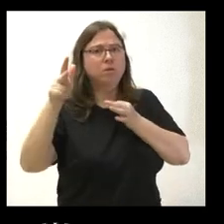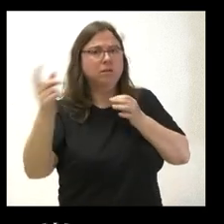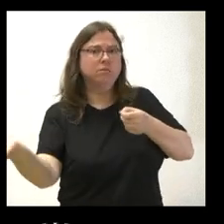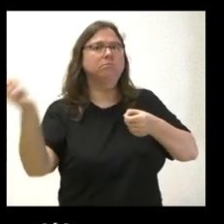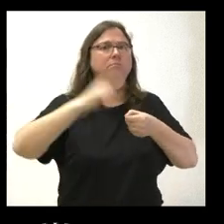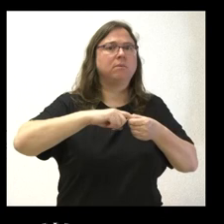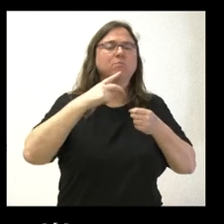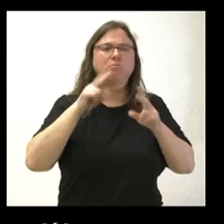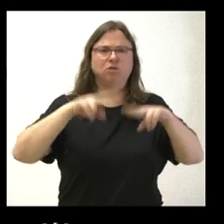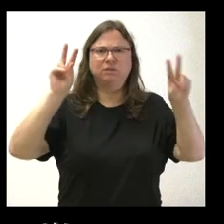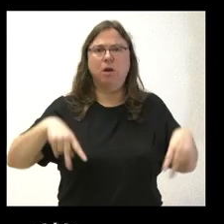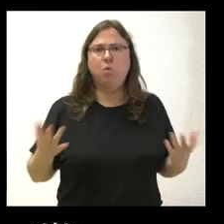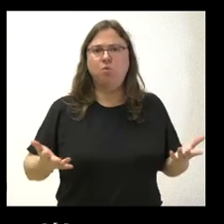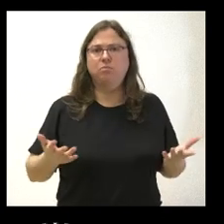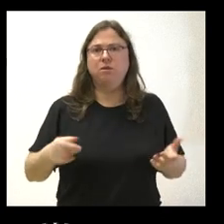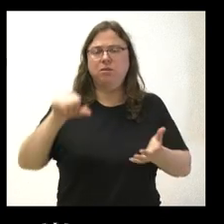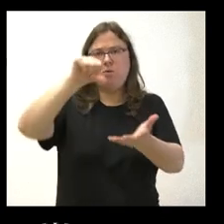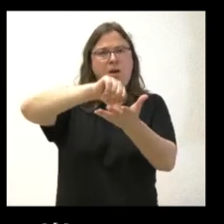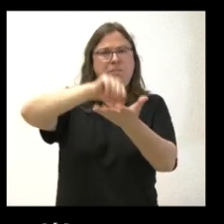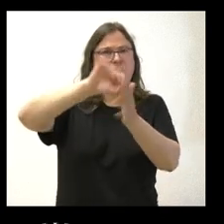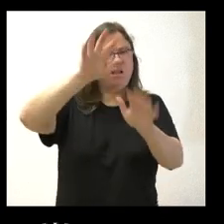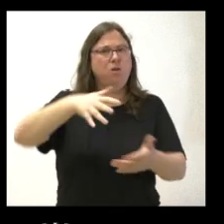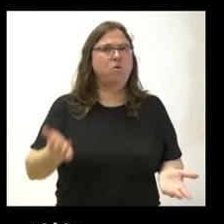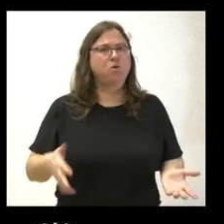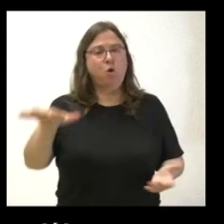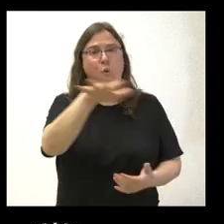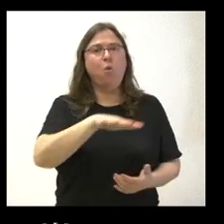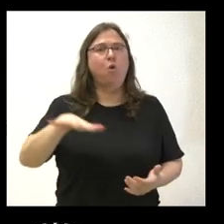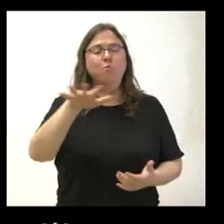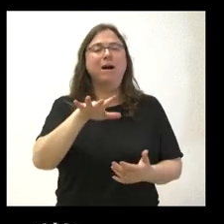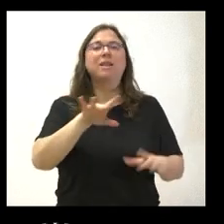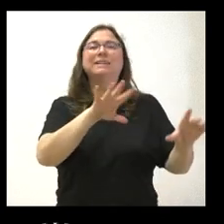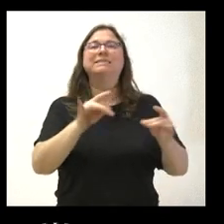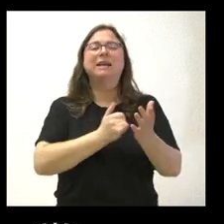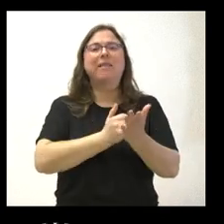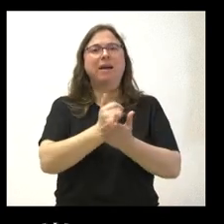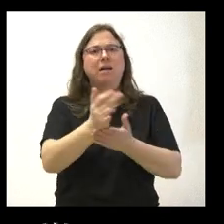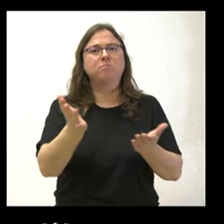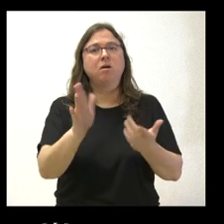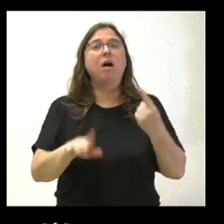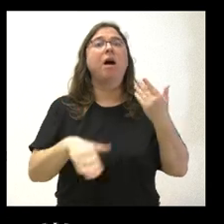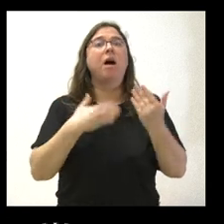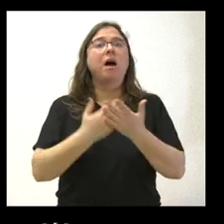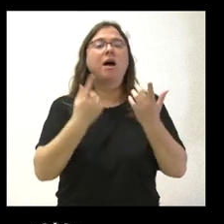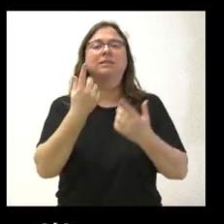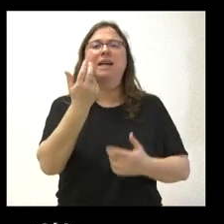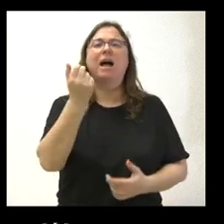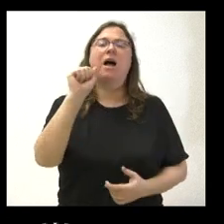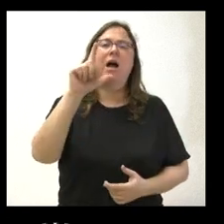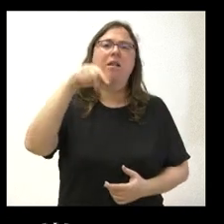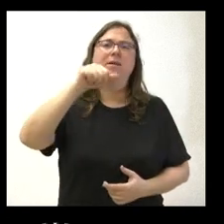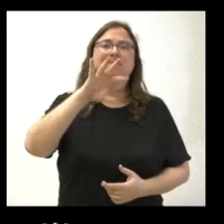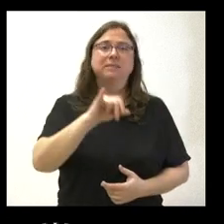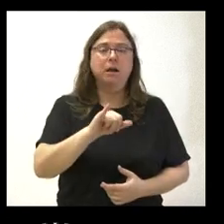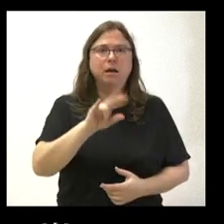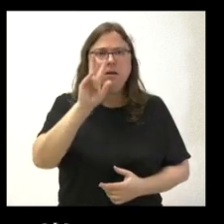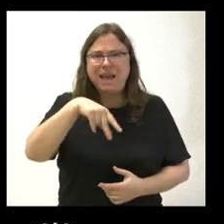sagú no que es un poco la capital en la provincia de León la capital de esta comarca de tierra de Campos incluso algunos almanza por ejemplo es el municipio